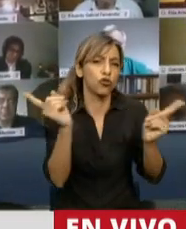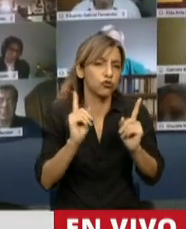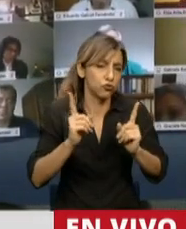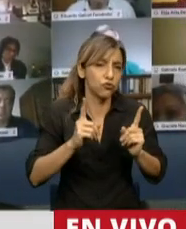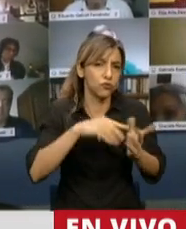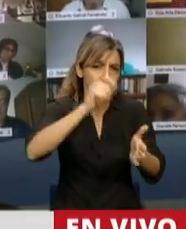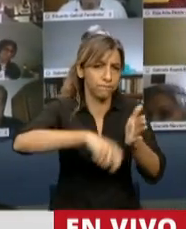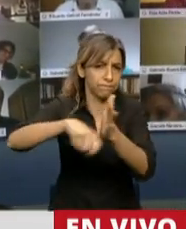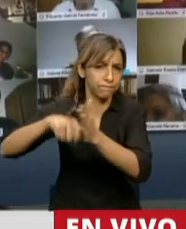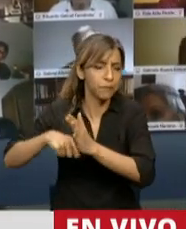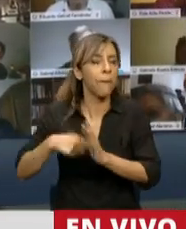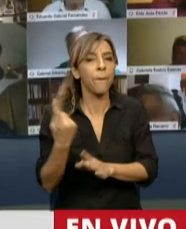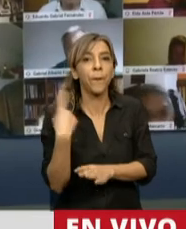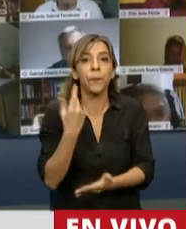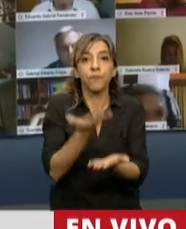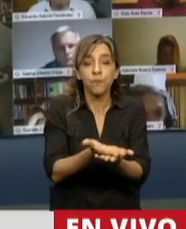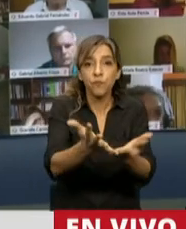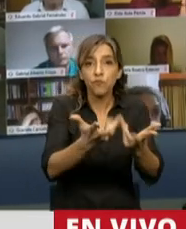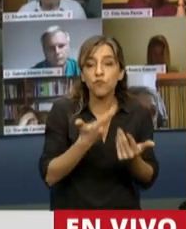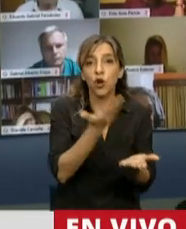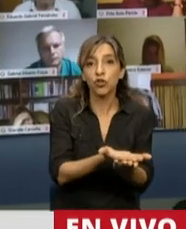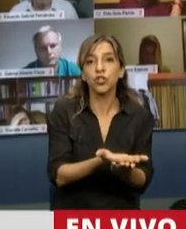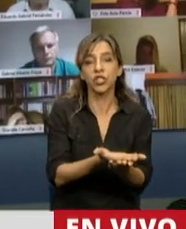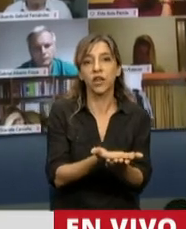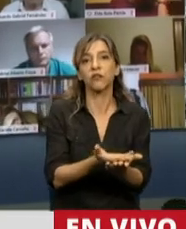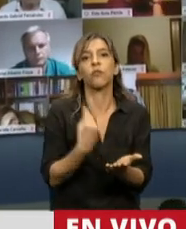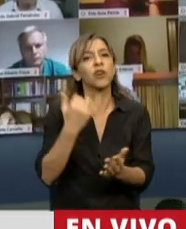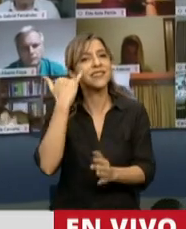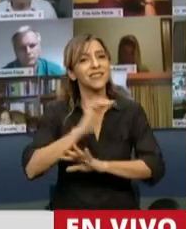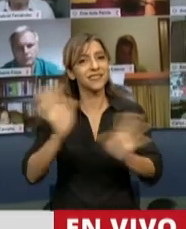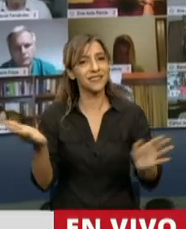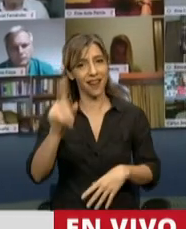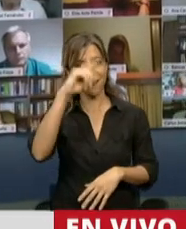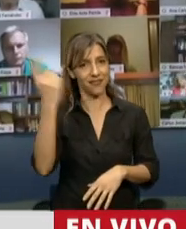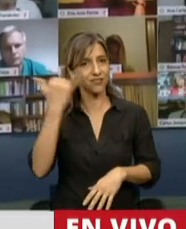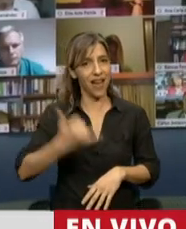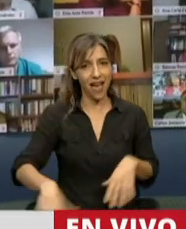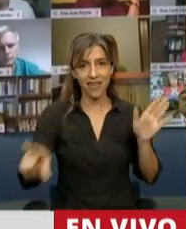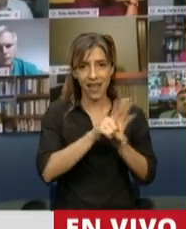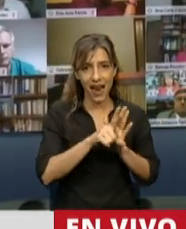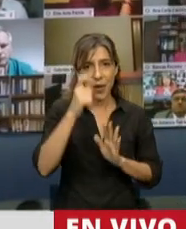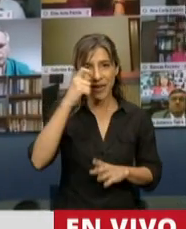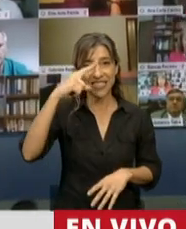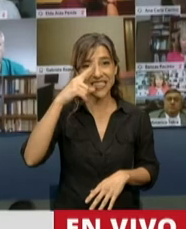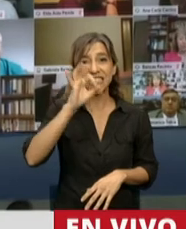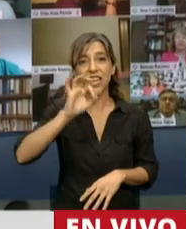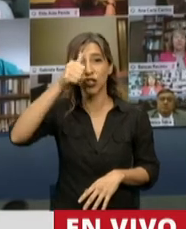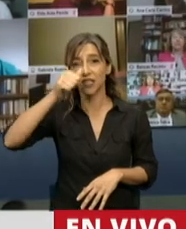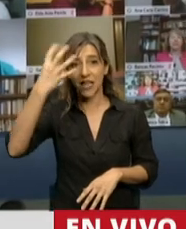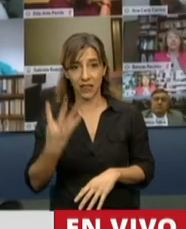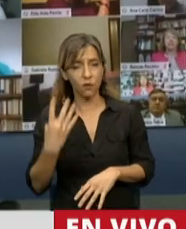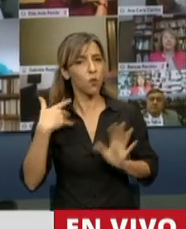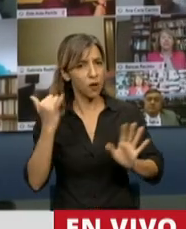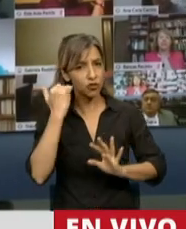se trata, entonces, esta norma. Hay una norma nacional, la repito, 27.064, y el